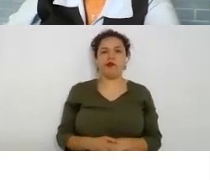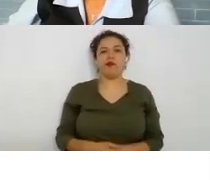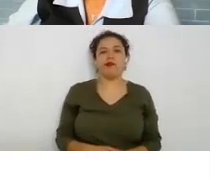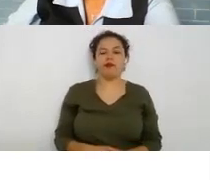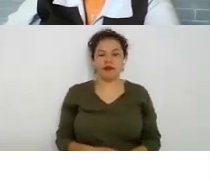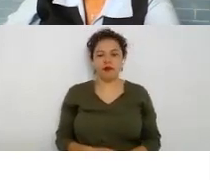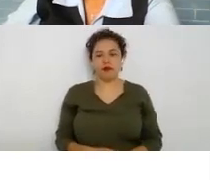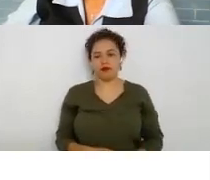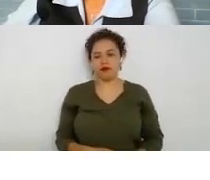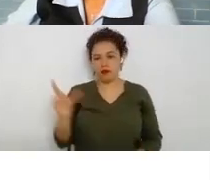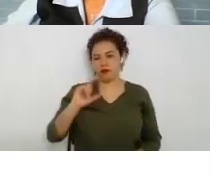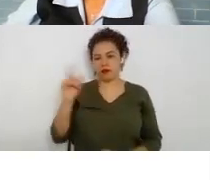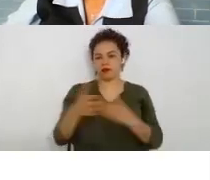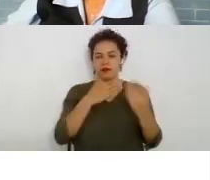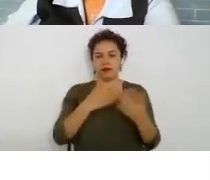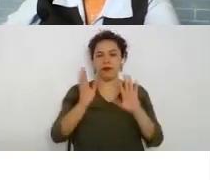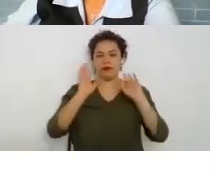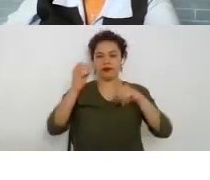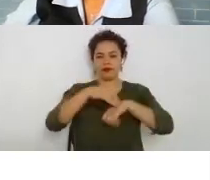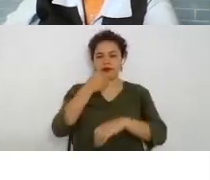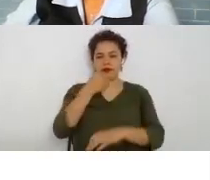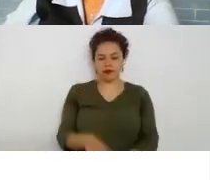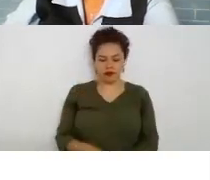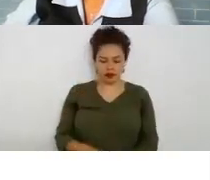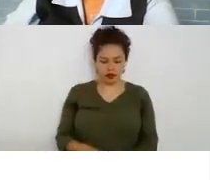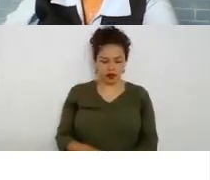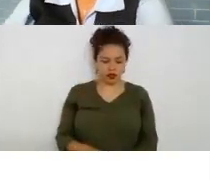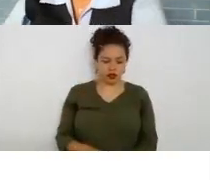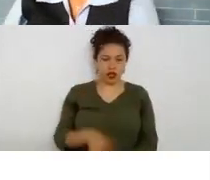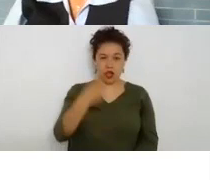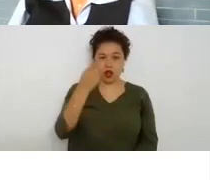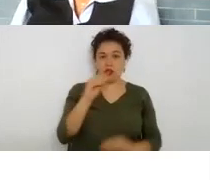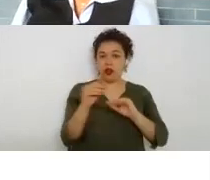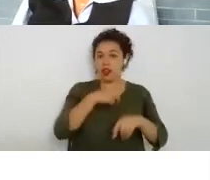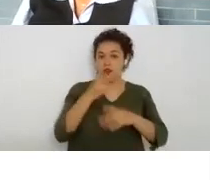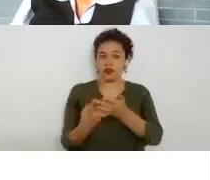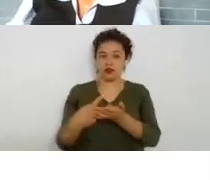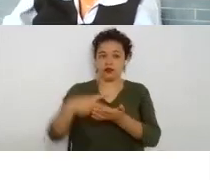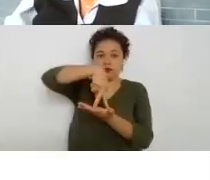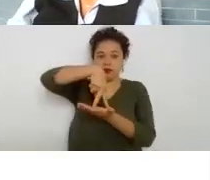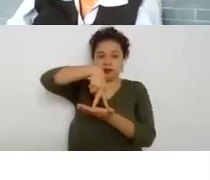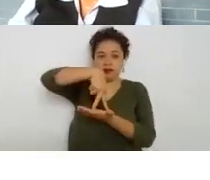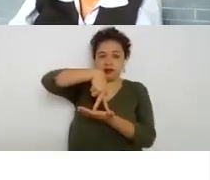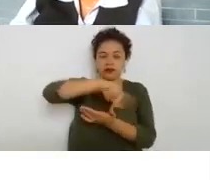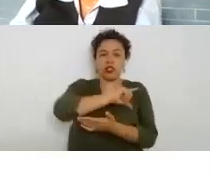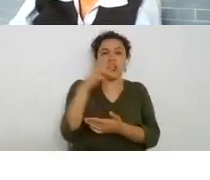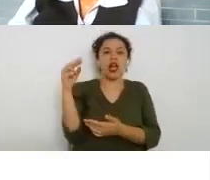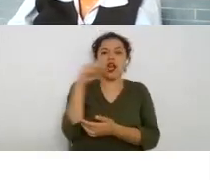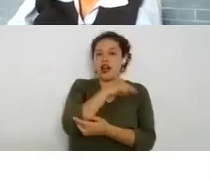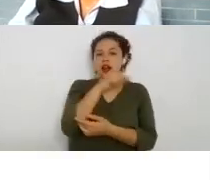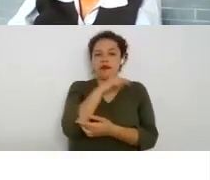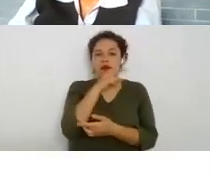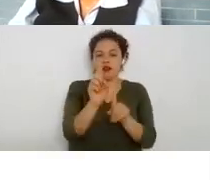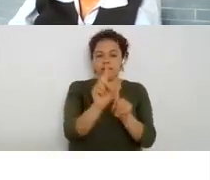Entonces, ya que coloqué mis manos en esa posición, en un movimiento me tengo que levantar y enseguida me desplazo hacia